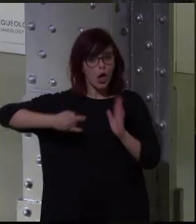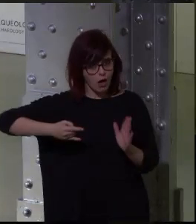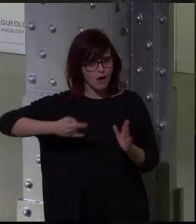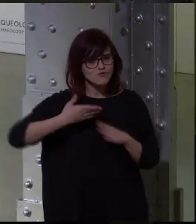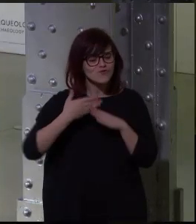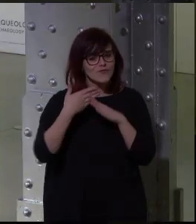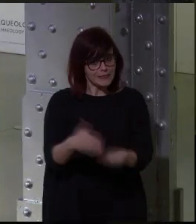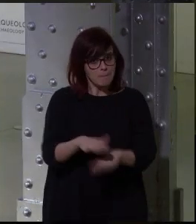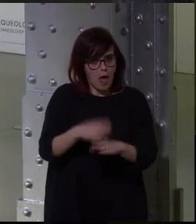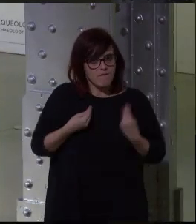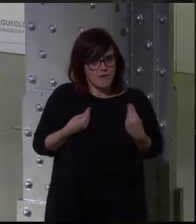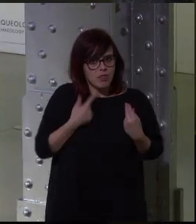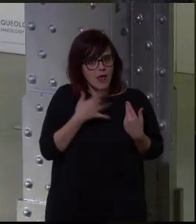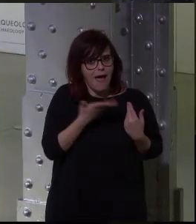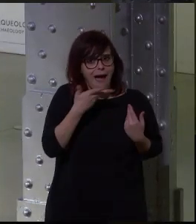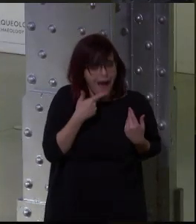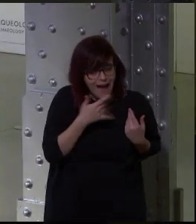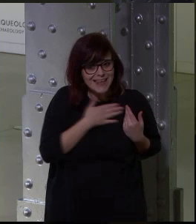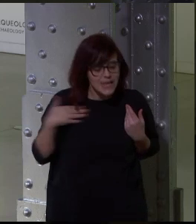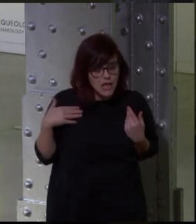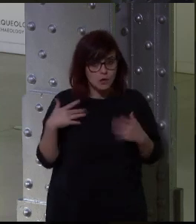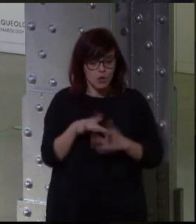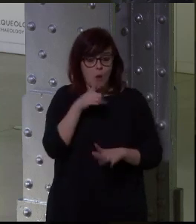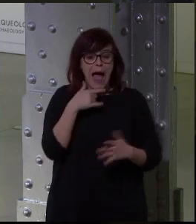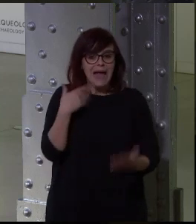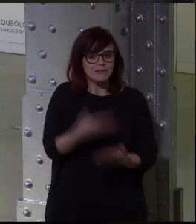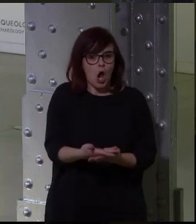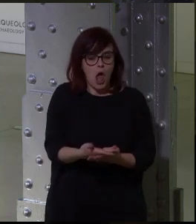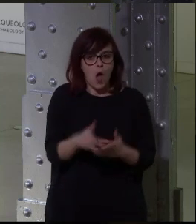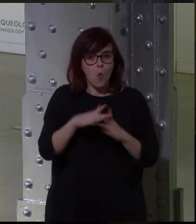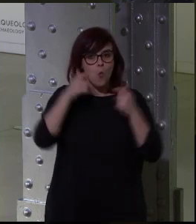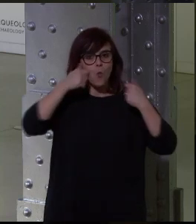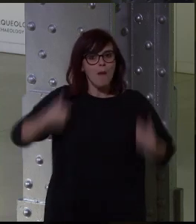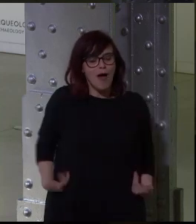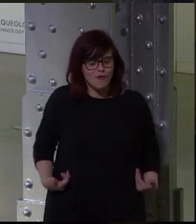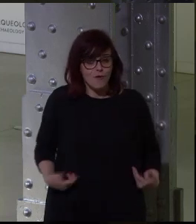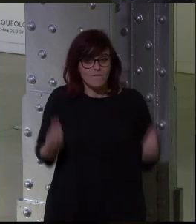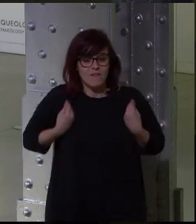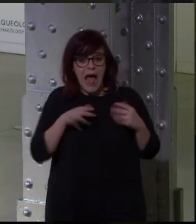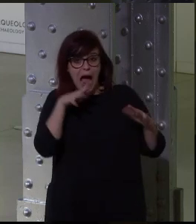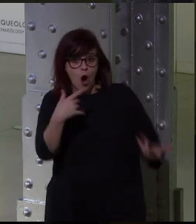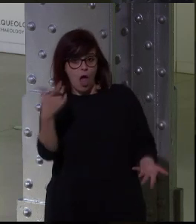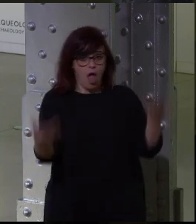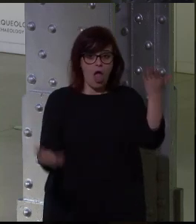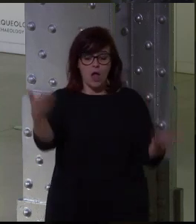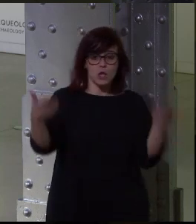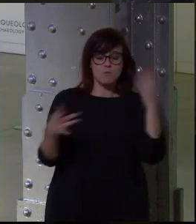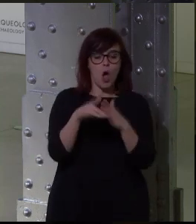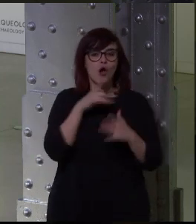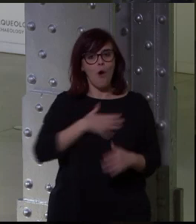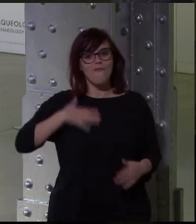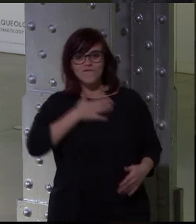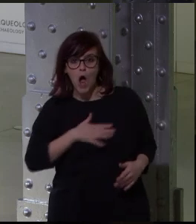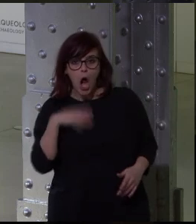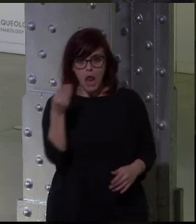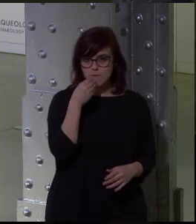tecnología para vivir como deseamos vivir. Nunca ha vivido el ser humano como vivimos ahora en términos de confort,